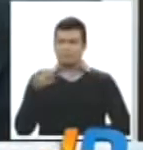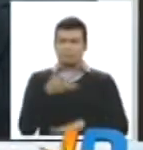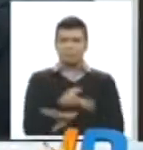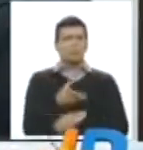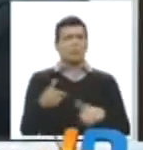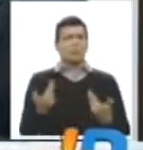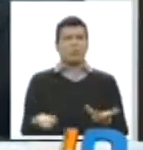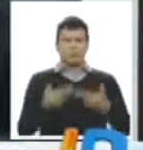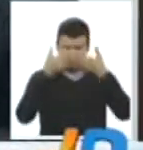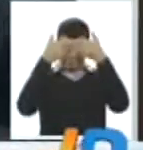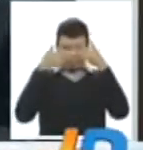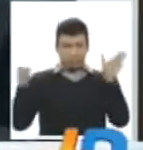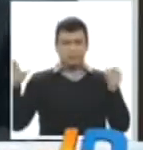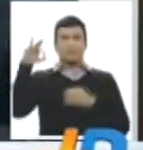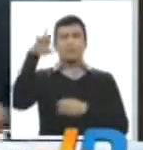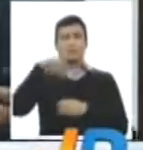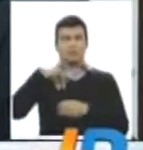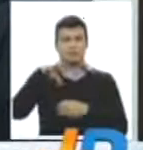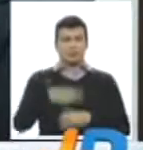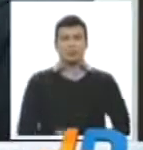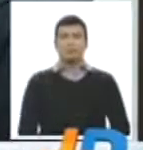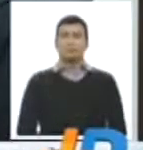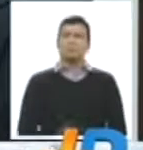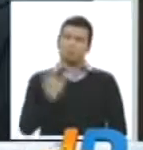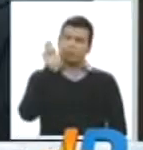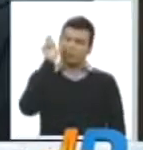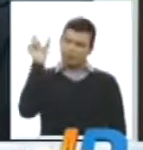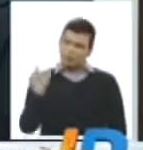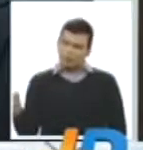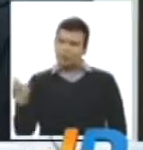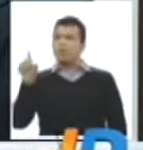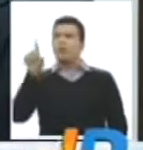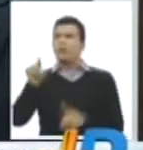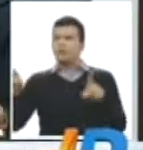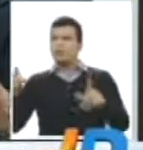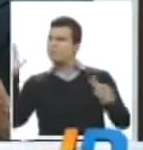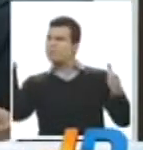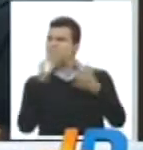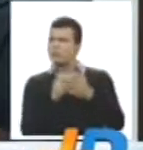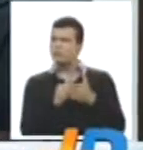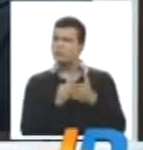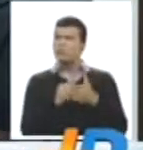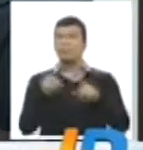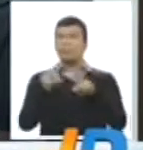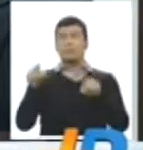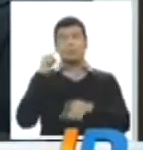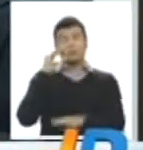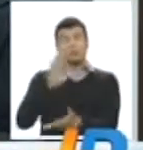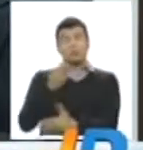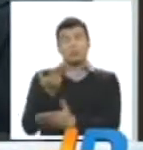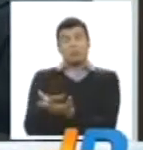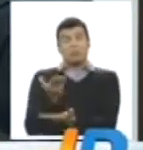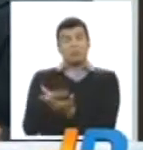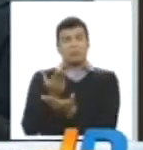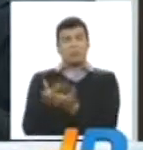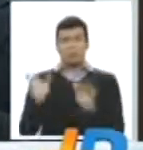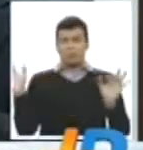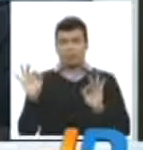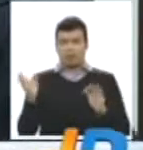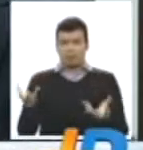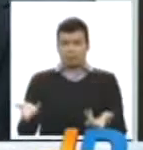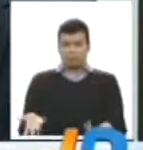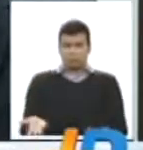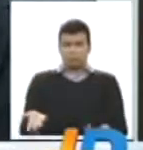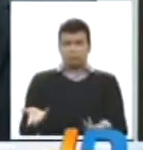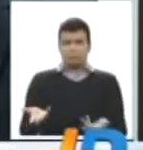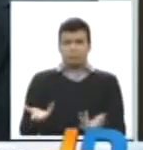urnas. Las personas que se puede decir están en la oposición han llegado a decir que no hay garantías para este proceso electoral.